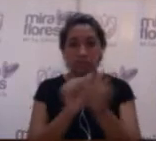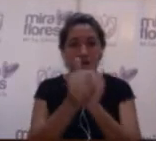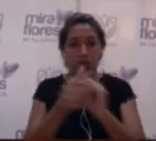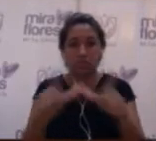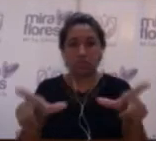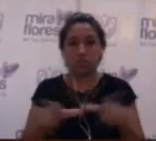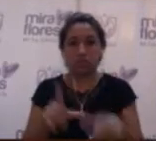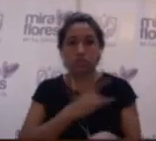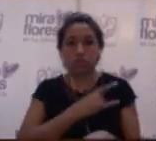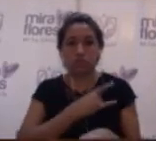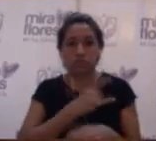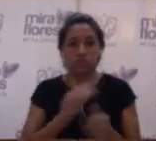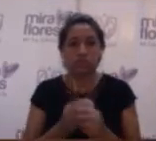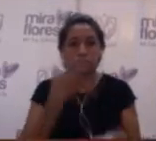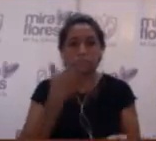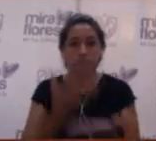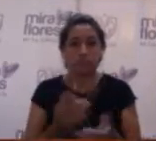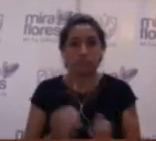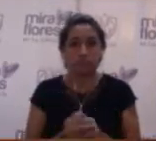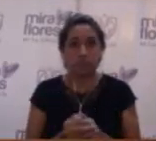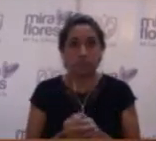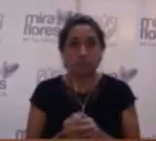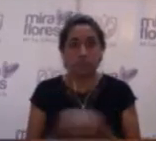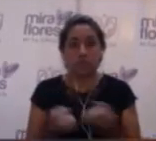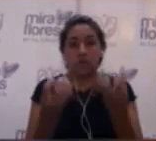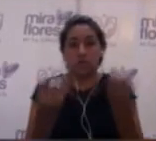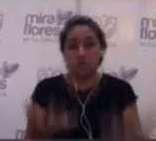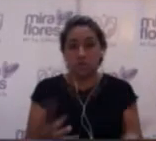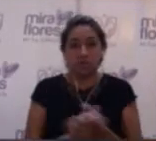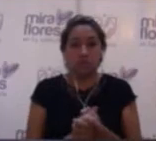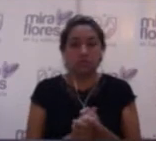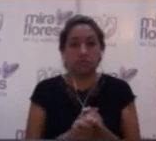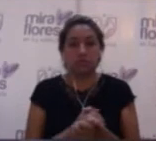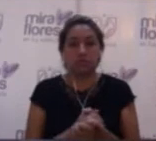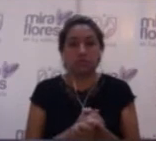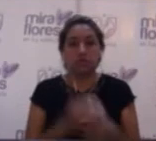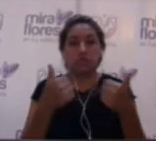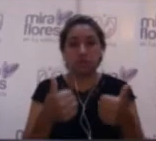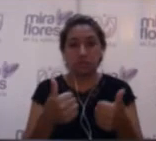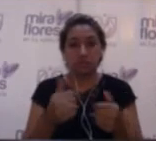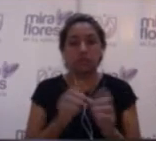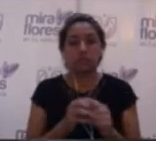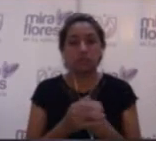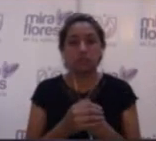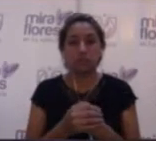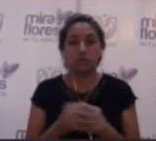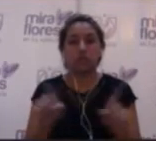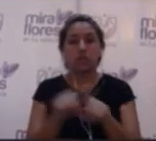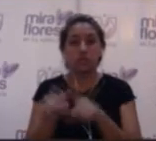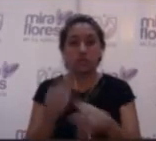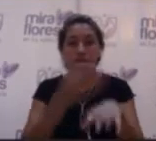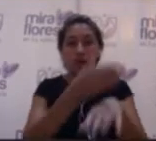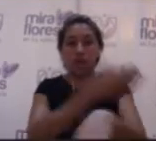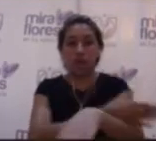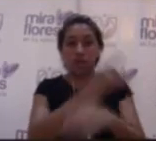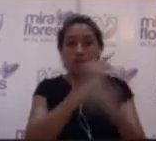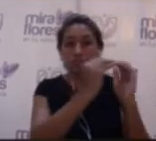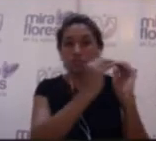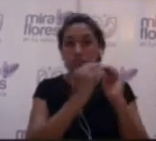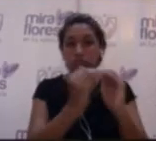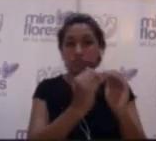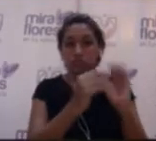Universidad Continental. Gracias. Muy bien, entonces esto viene también con un dictamen por unanimidad, por la